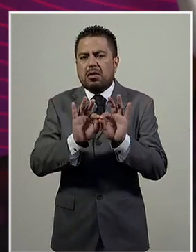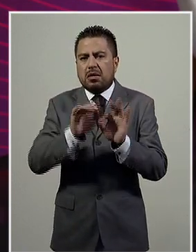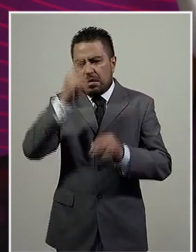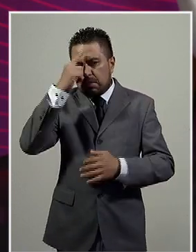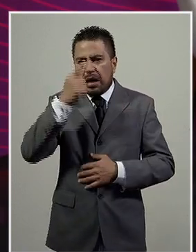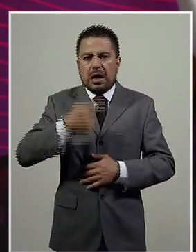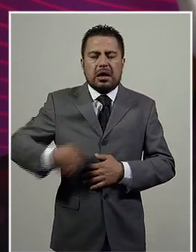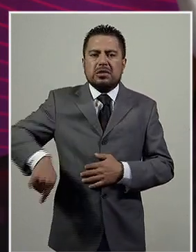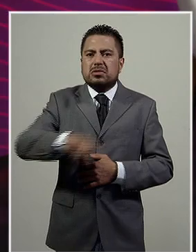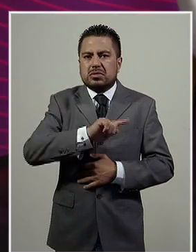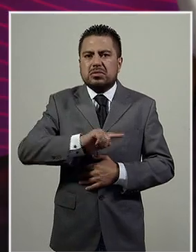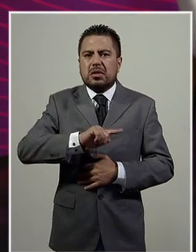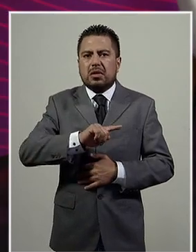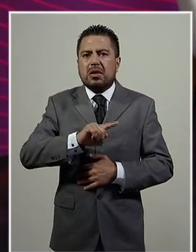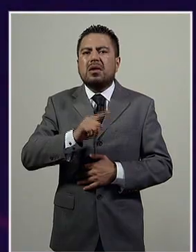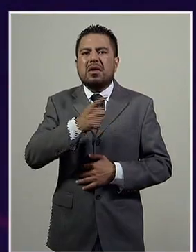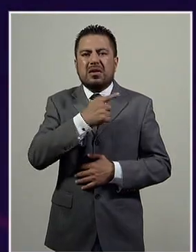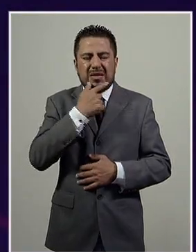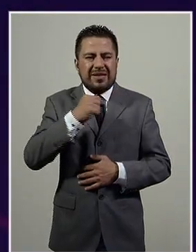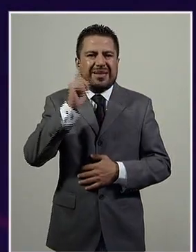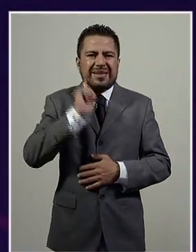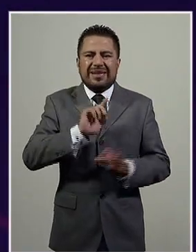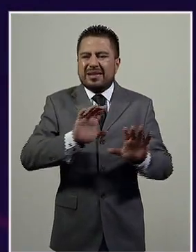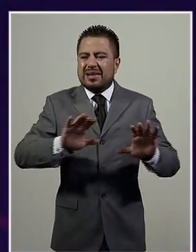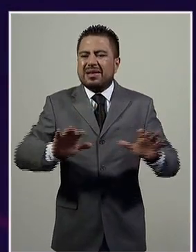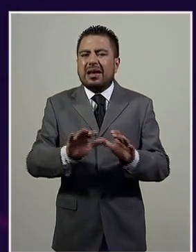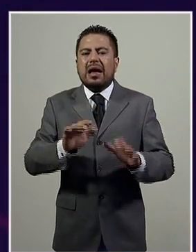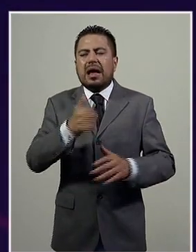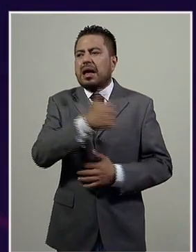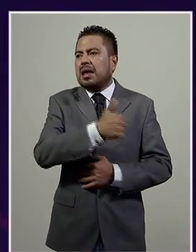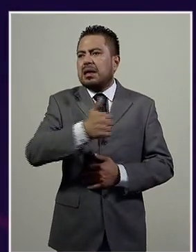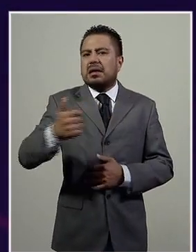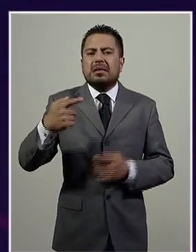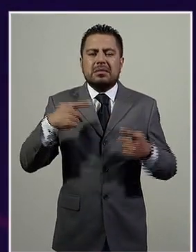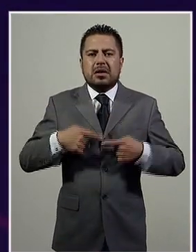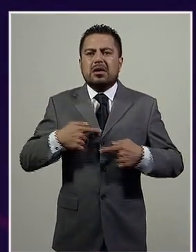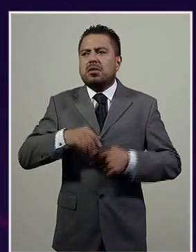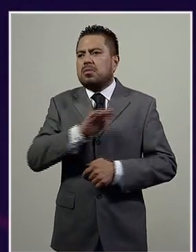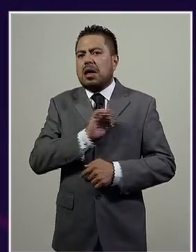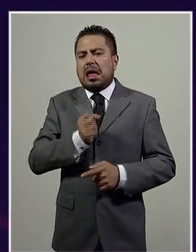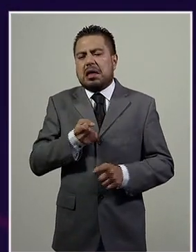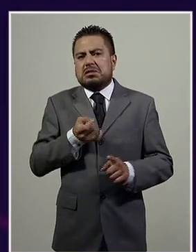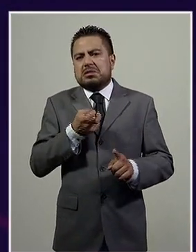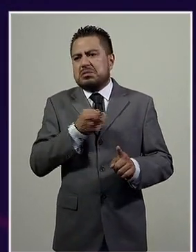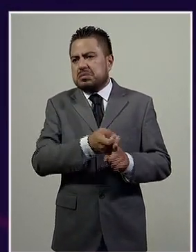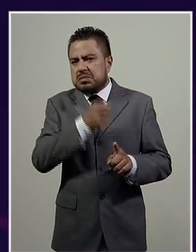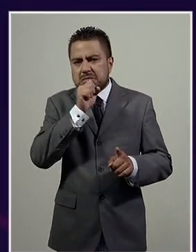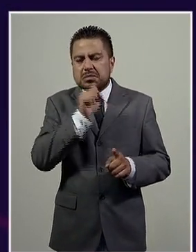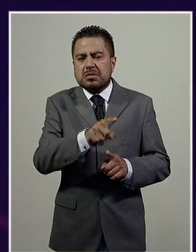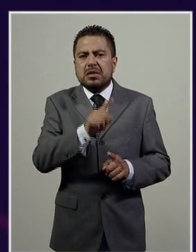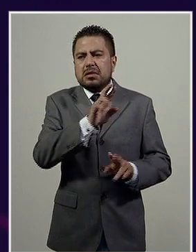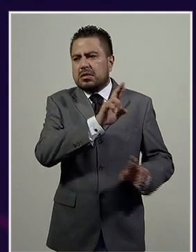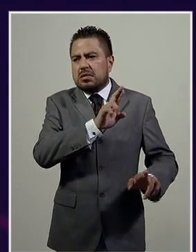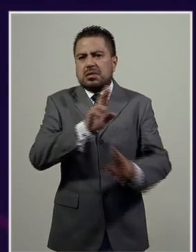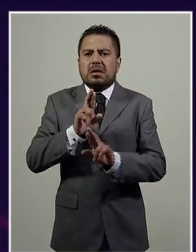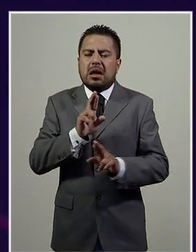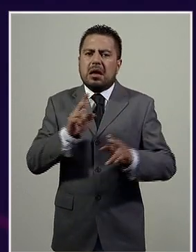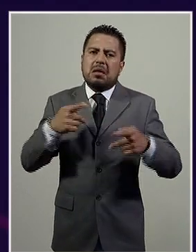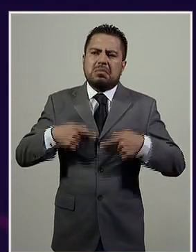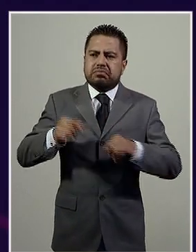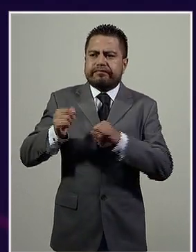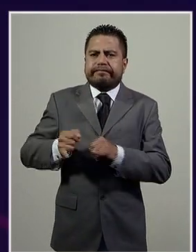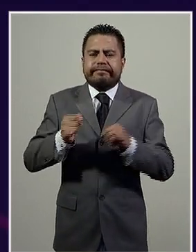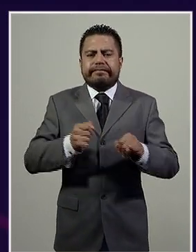para nosotros y nosotras que cada persona pueda ser sí mismo como es y respetar su identidad,